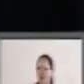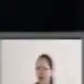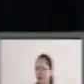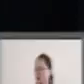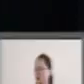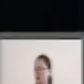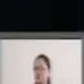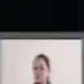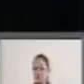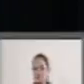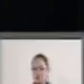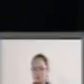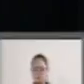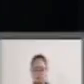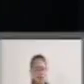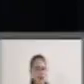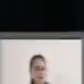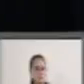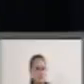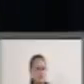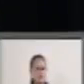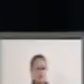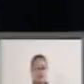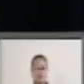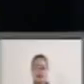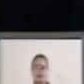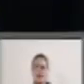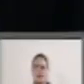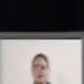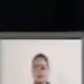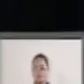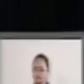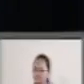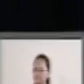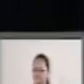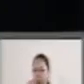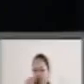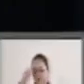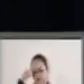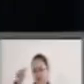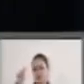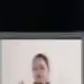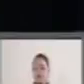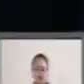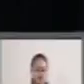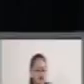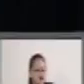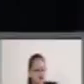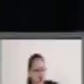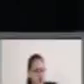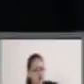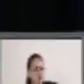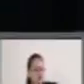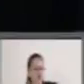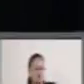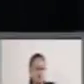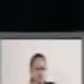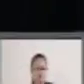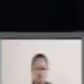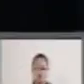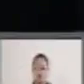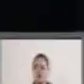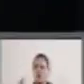espléndido y generoso amigo. Te deseamos mucho éxito, estamos seguros que así va a ser. Vas